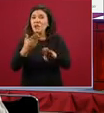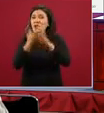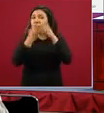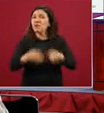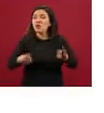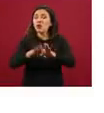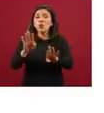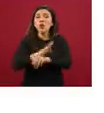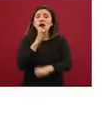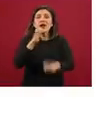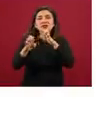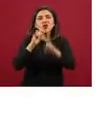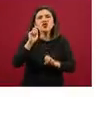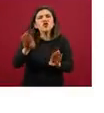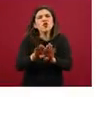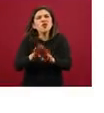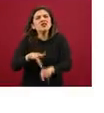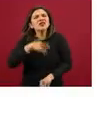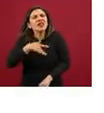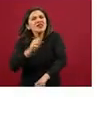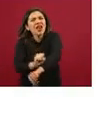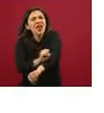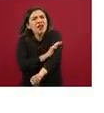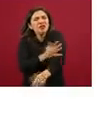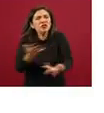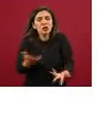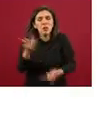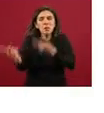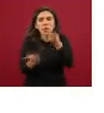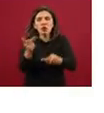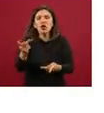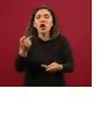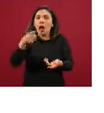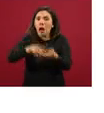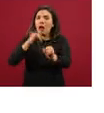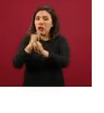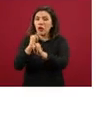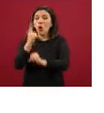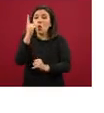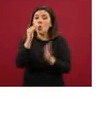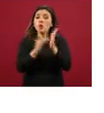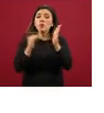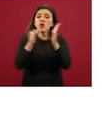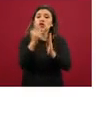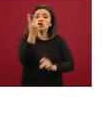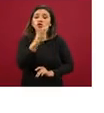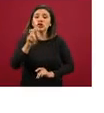importante porque la encuesta socioemocional la hicimos en línea con